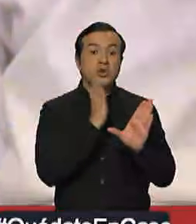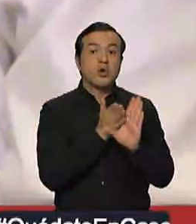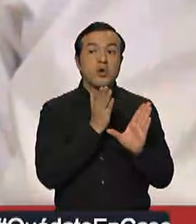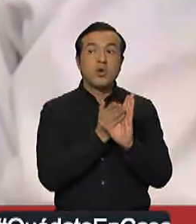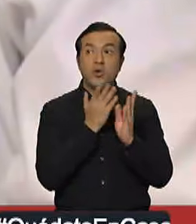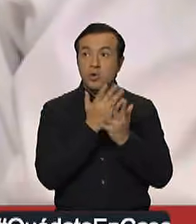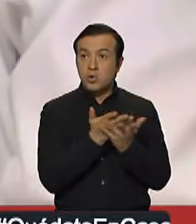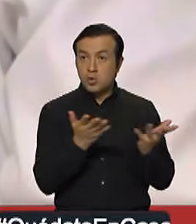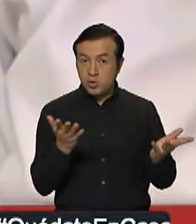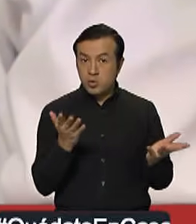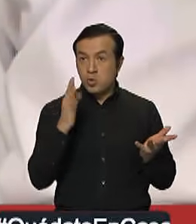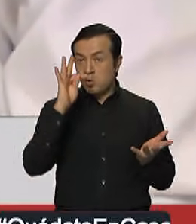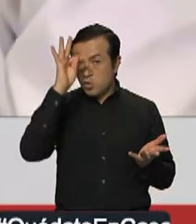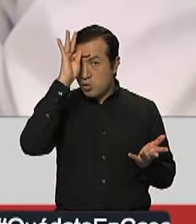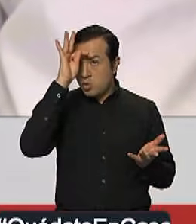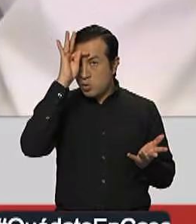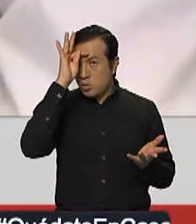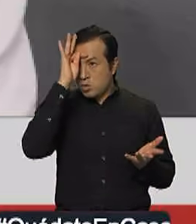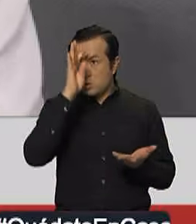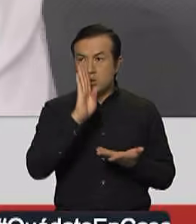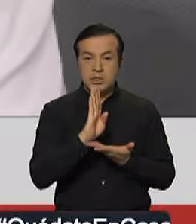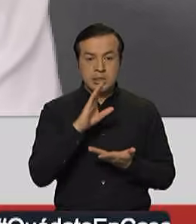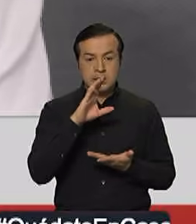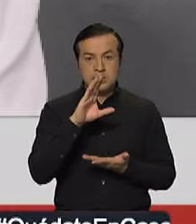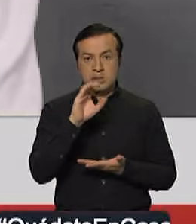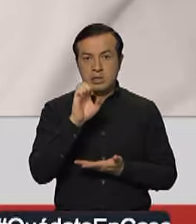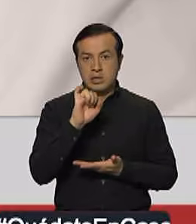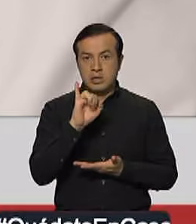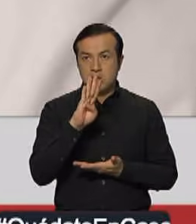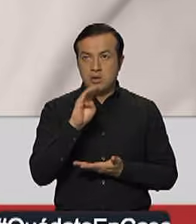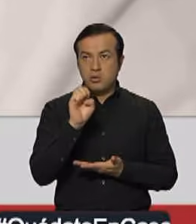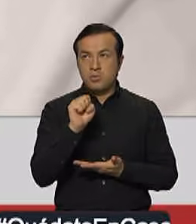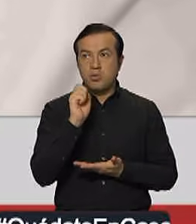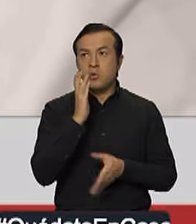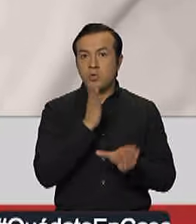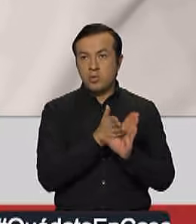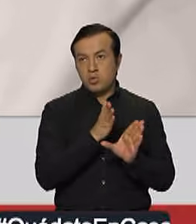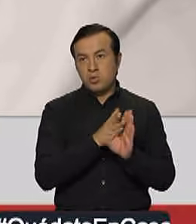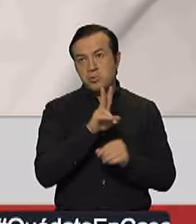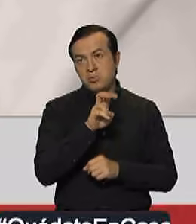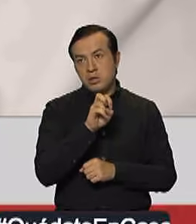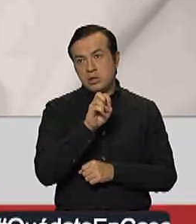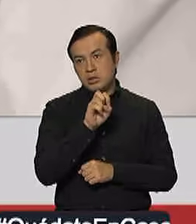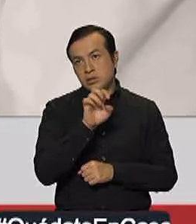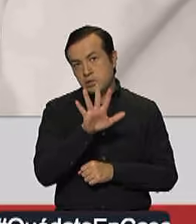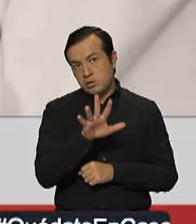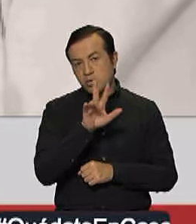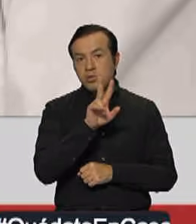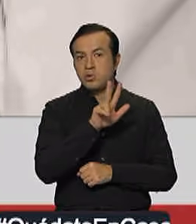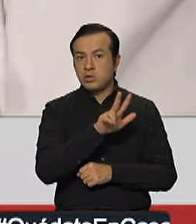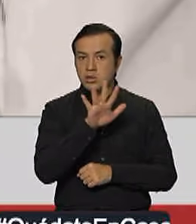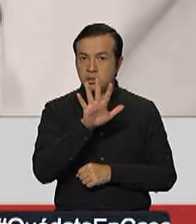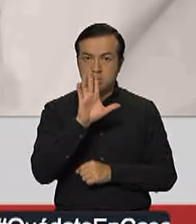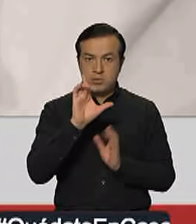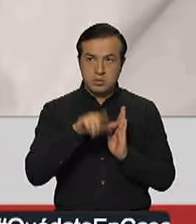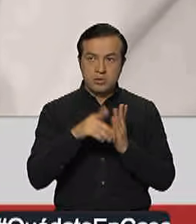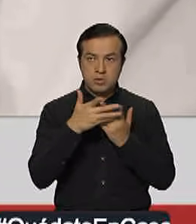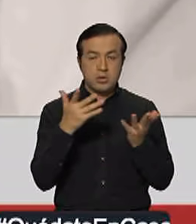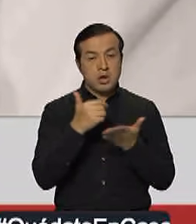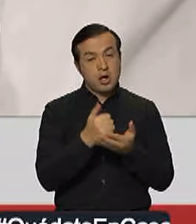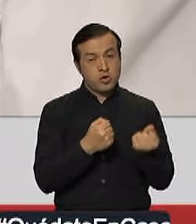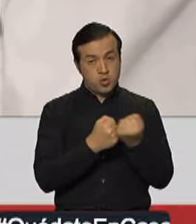clínica y psiquiátrica en el hospital del IES de Los Ceibos en Guayaquil con sesiones de 25 a 35 minutos. Se brinda atención